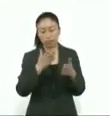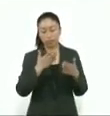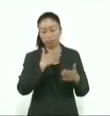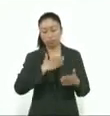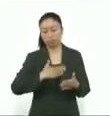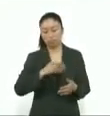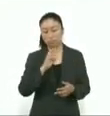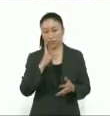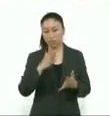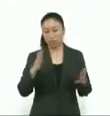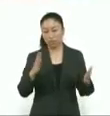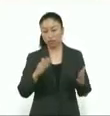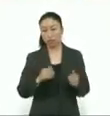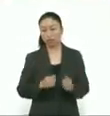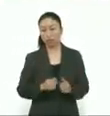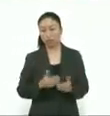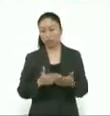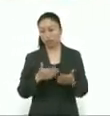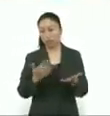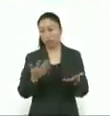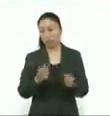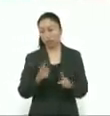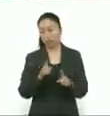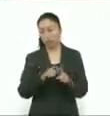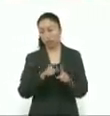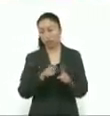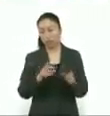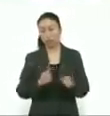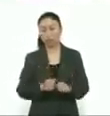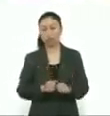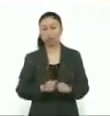Desde aquí hacemos manifiesto.